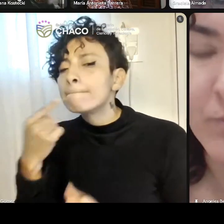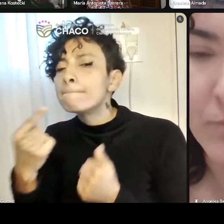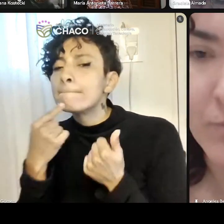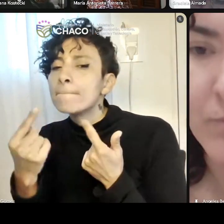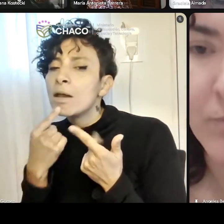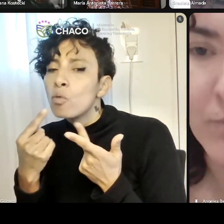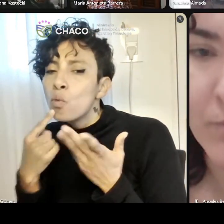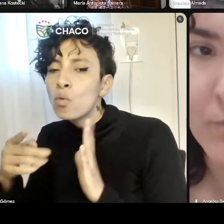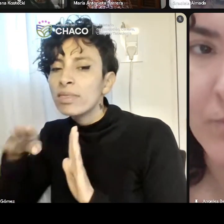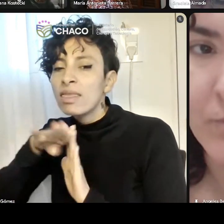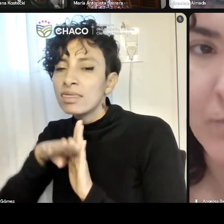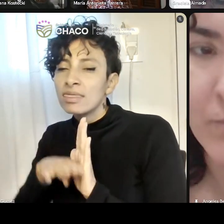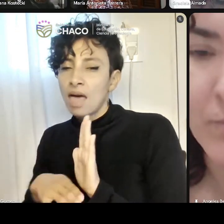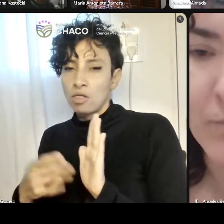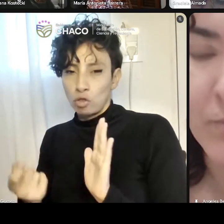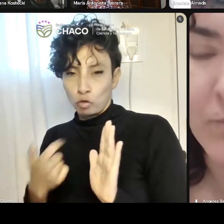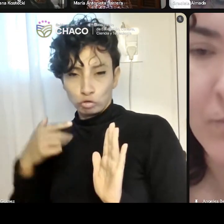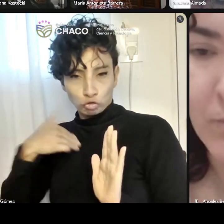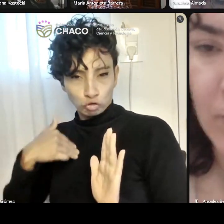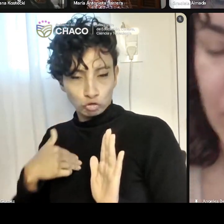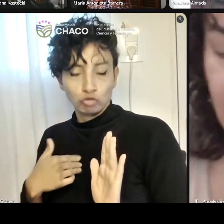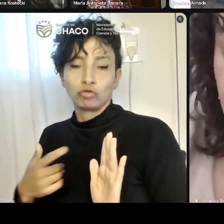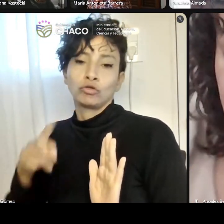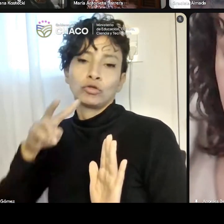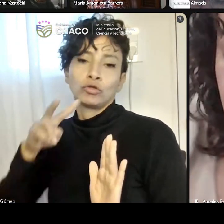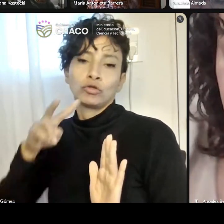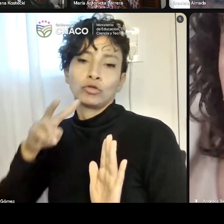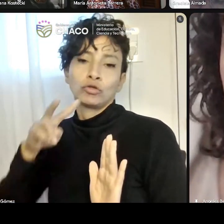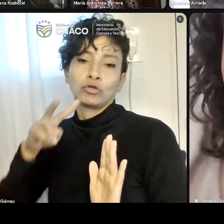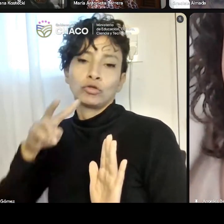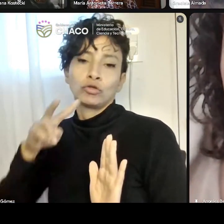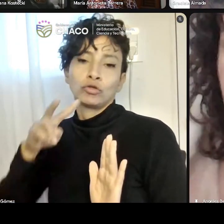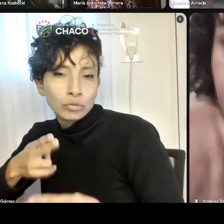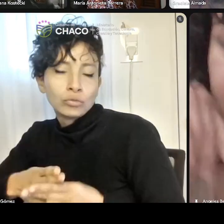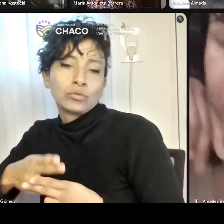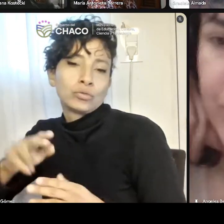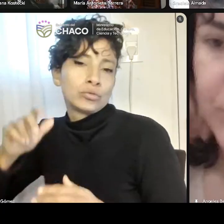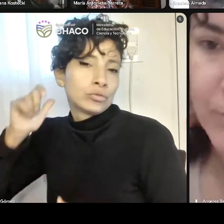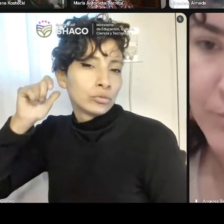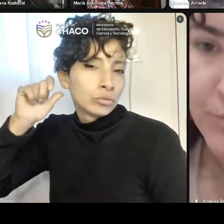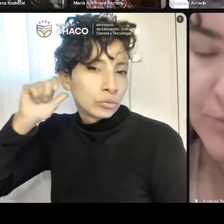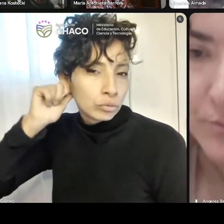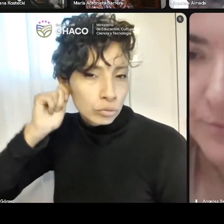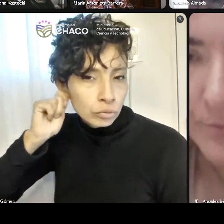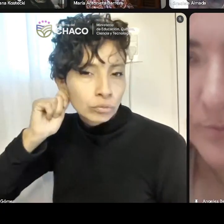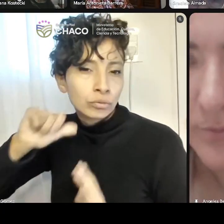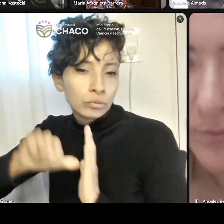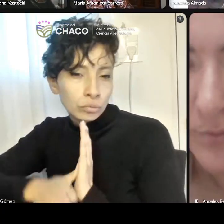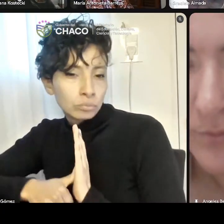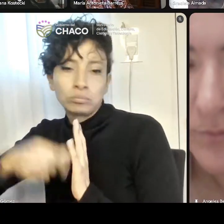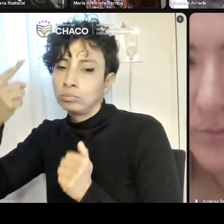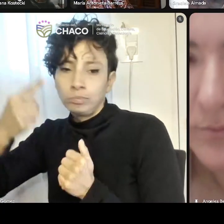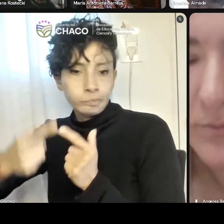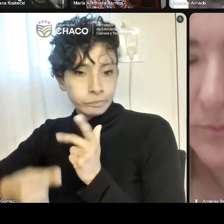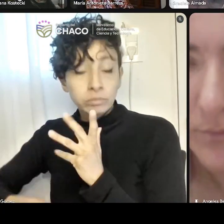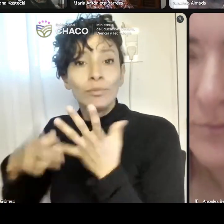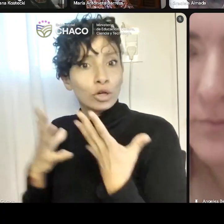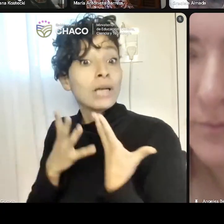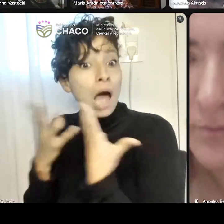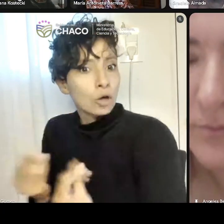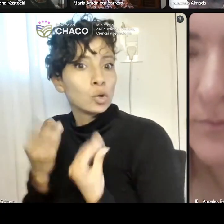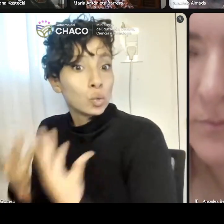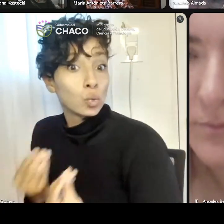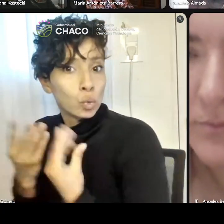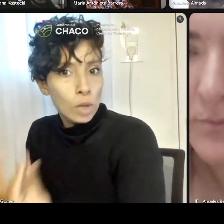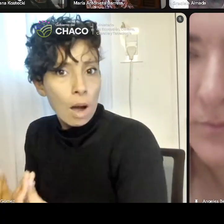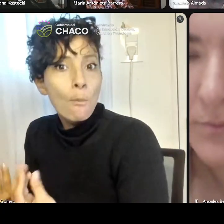Y le digo yo que es para poder ayudar bien a esa persona. Porque si